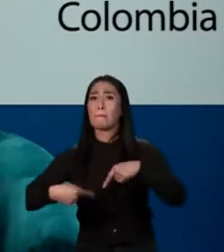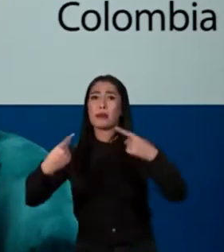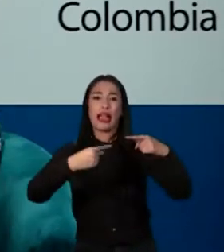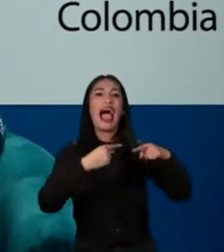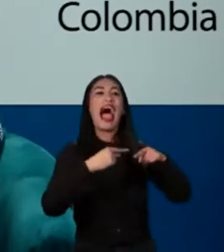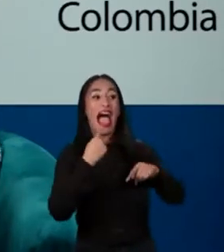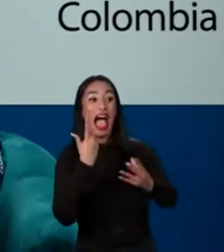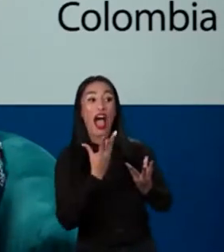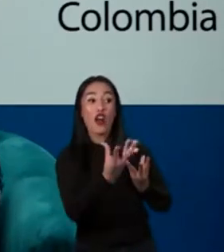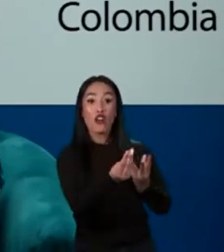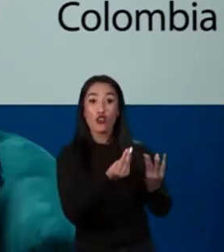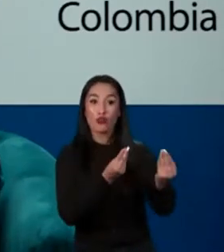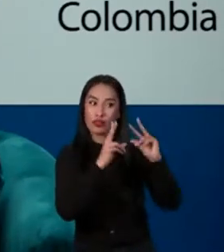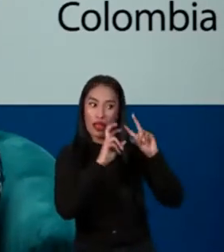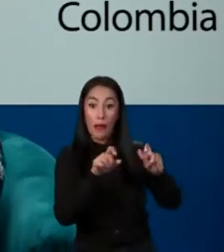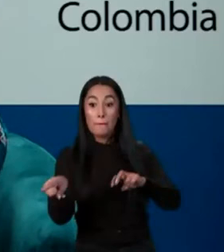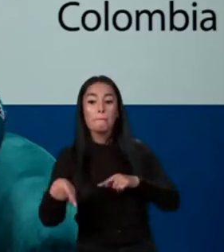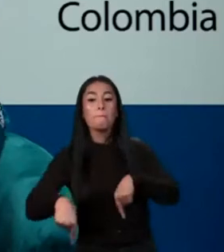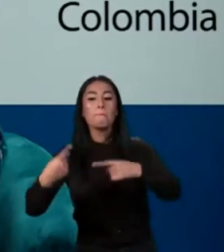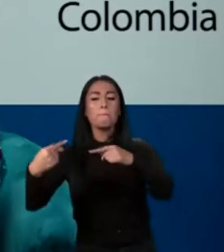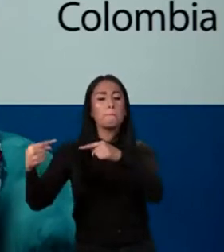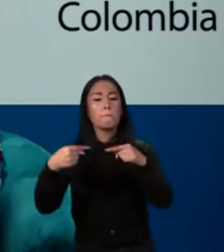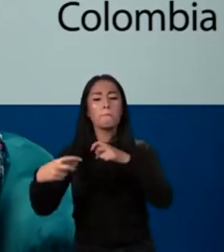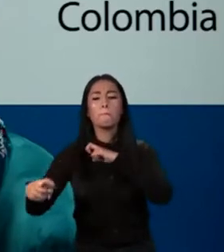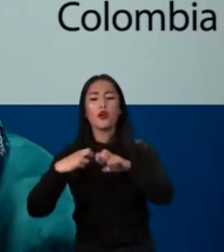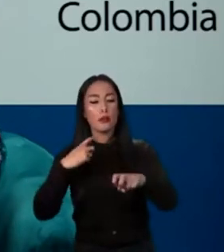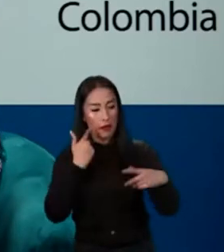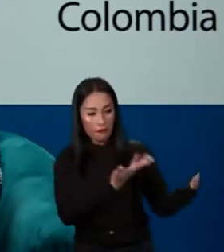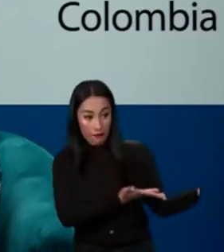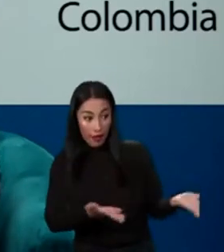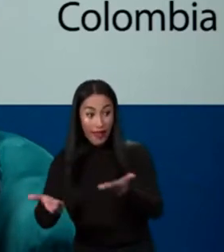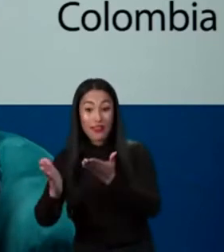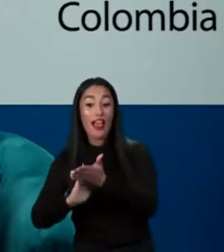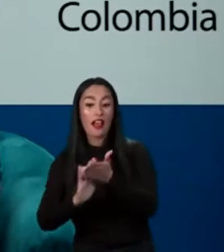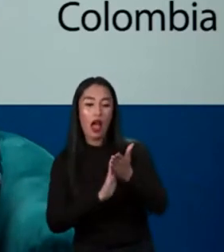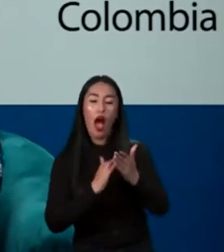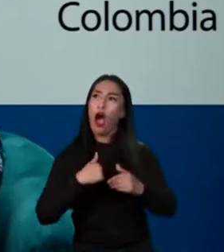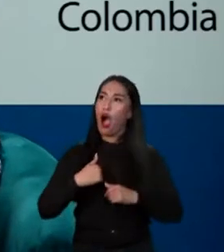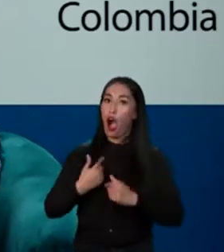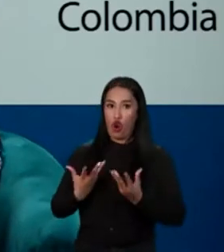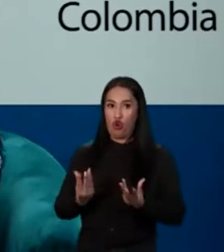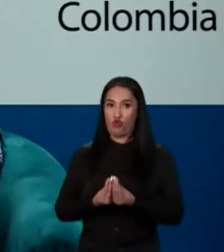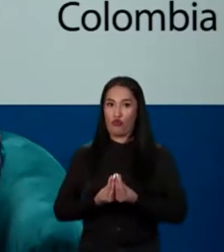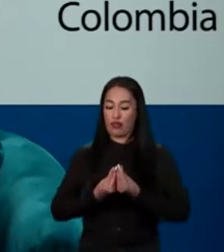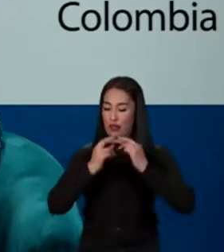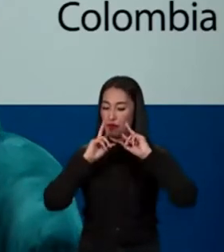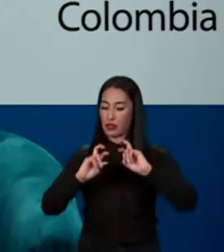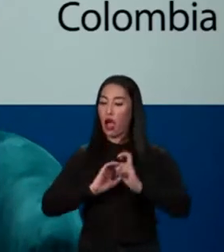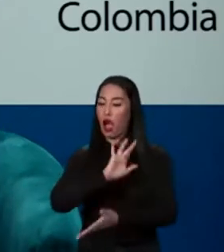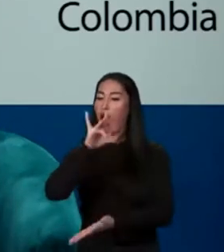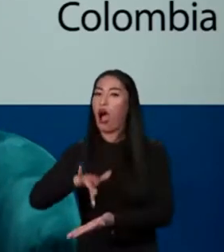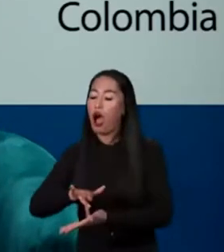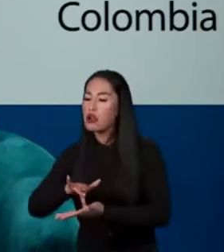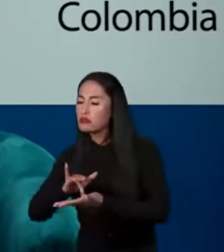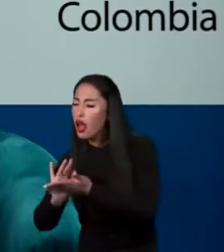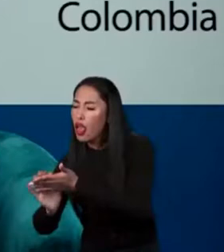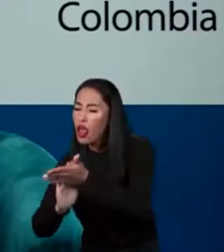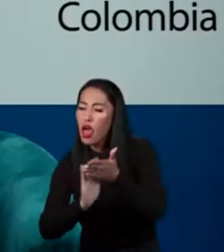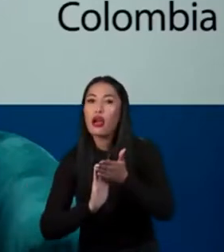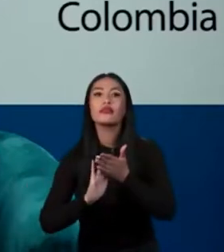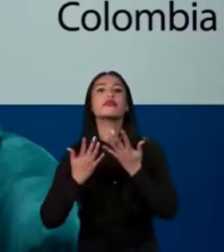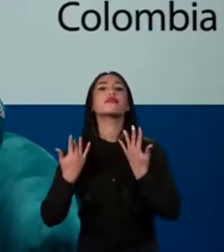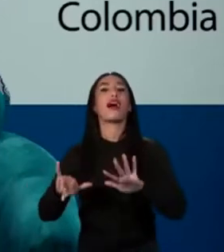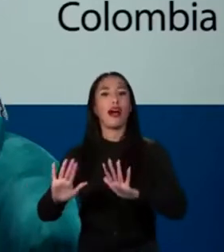a resolverlos y los grupos de investigación los han resuelto y además se contactan con los